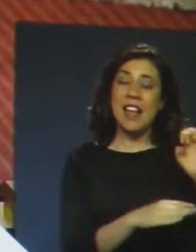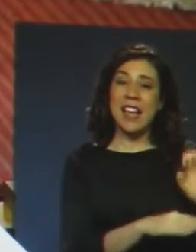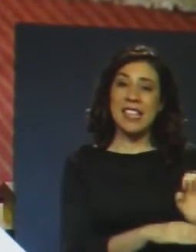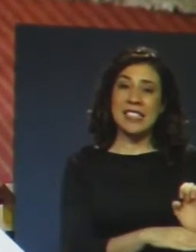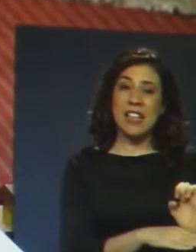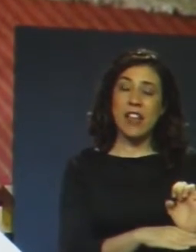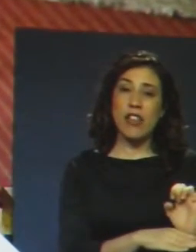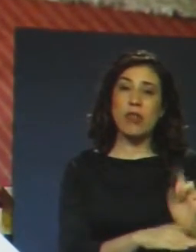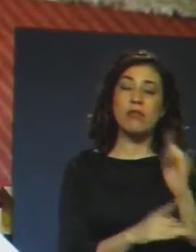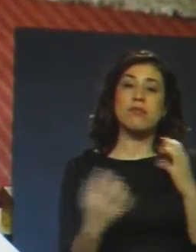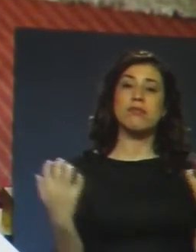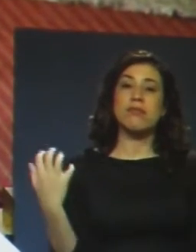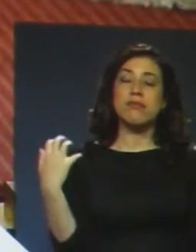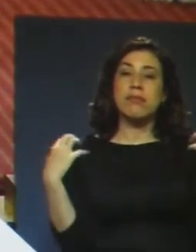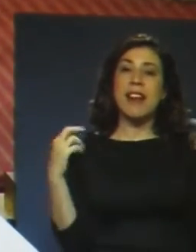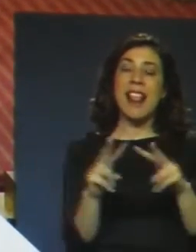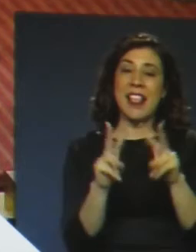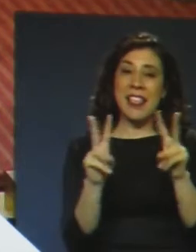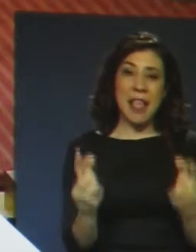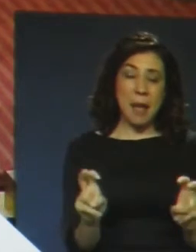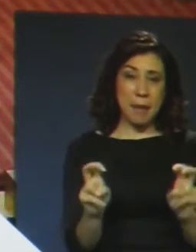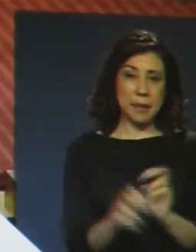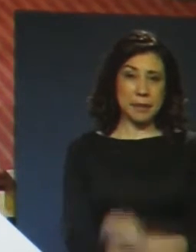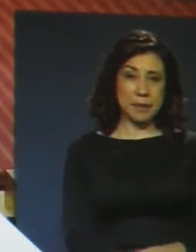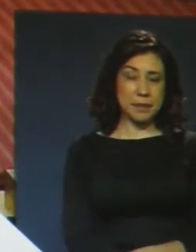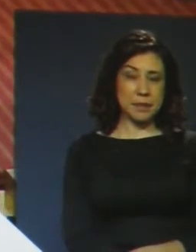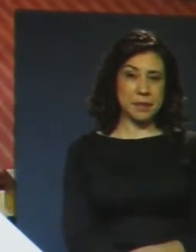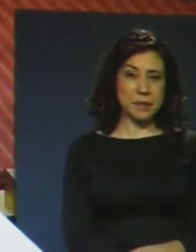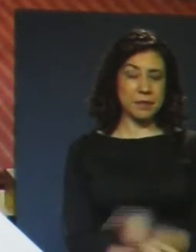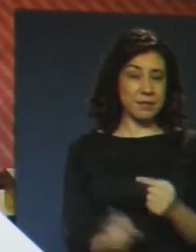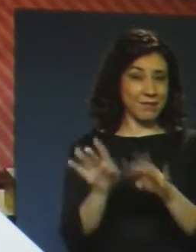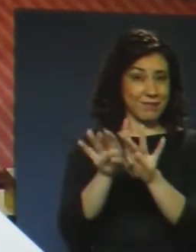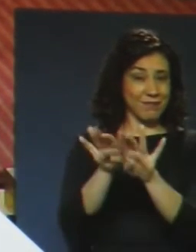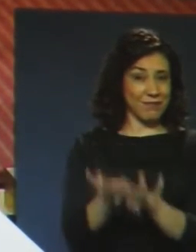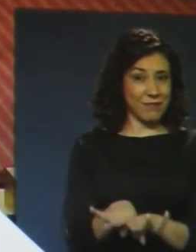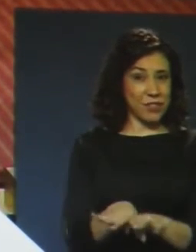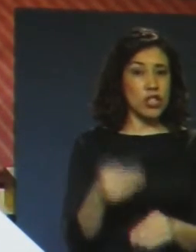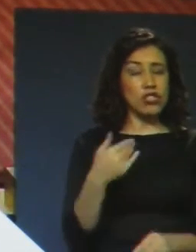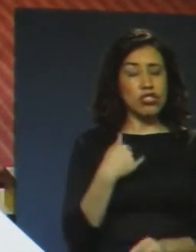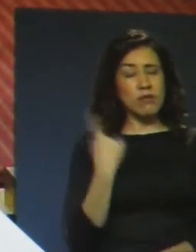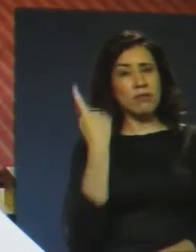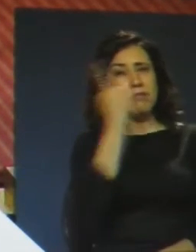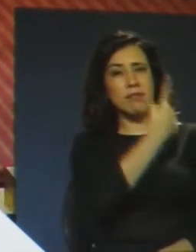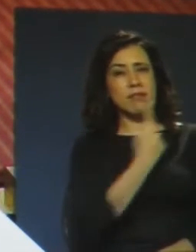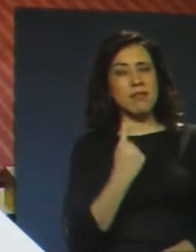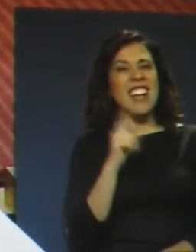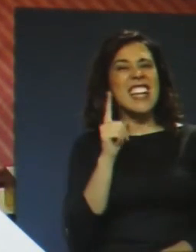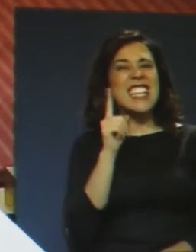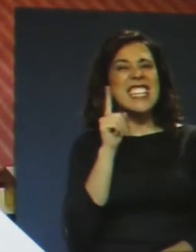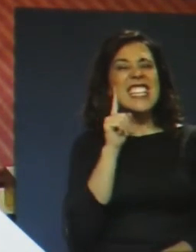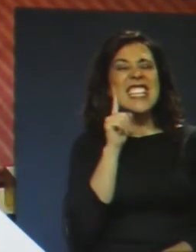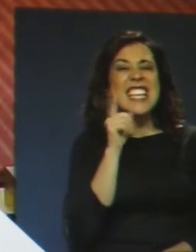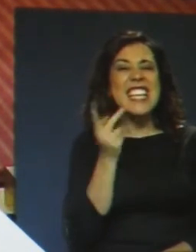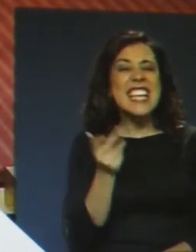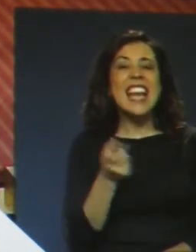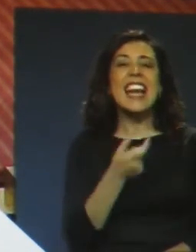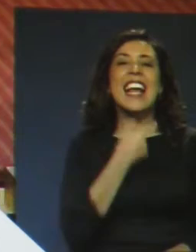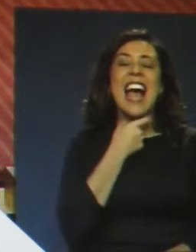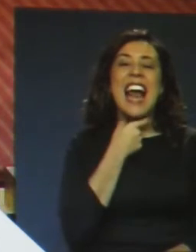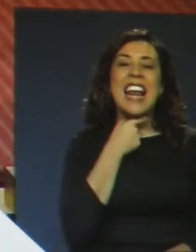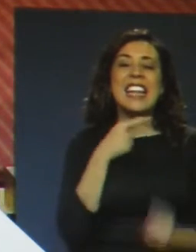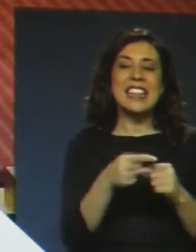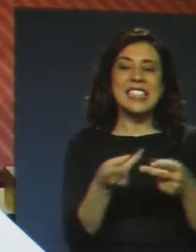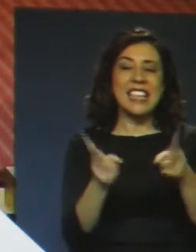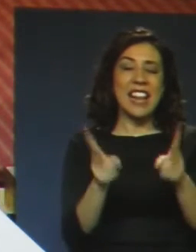con competencia en la materia respectiva. Con esta redacción, yo me pregunto, ¿quién es en definitiva el garante de